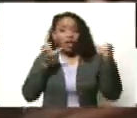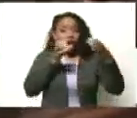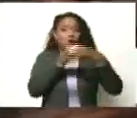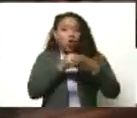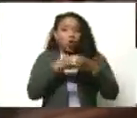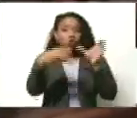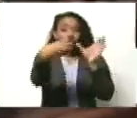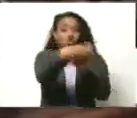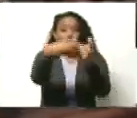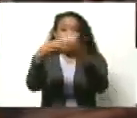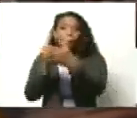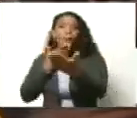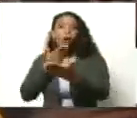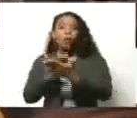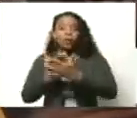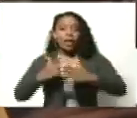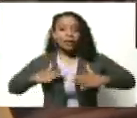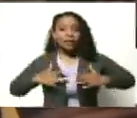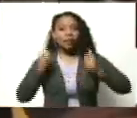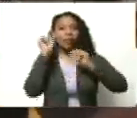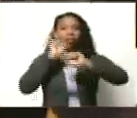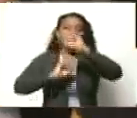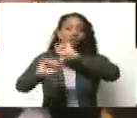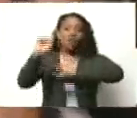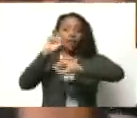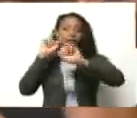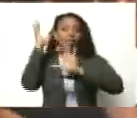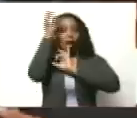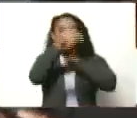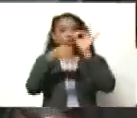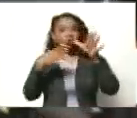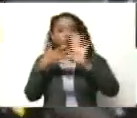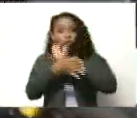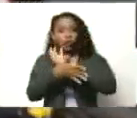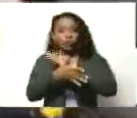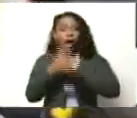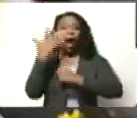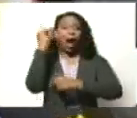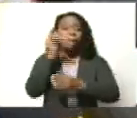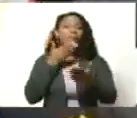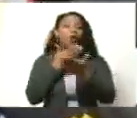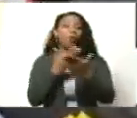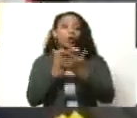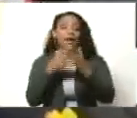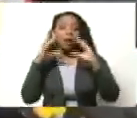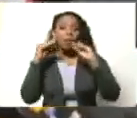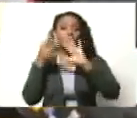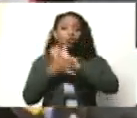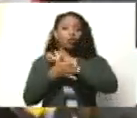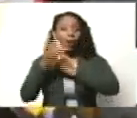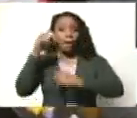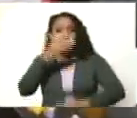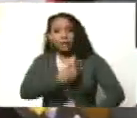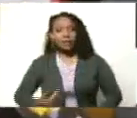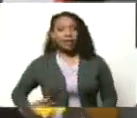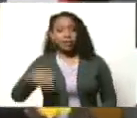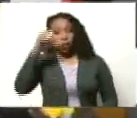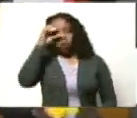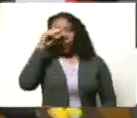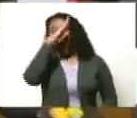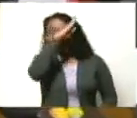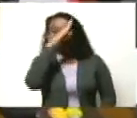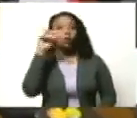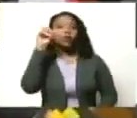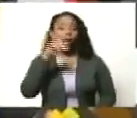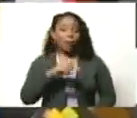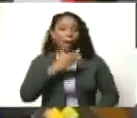de rescate, de defensa de la Amazonía. Hay una propuesta que hablamos con el presidente Gustavo Petro y que también conversé con el presidente Lula